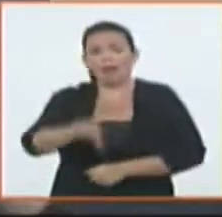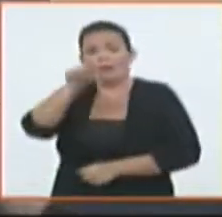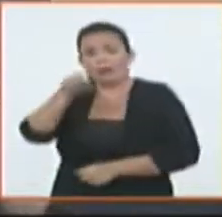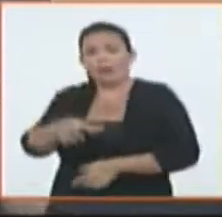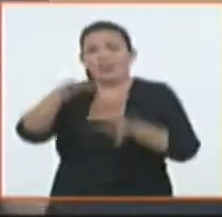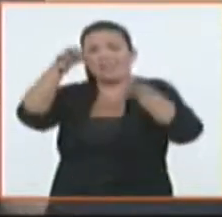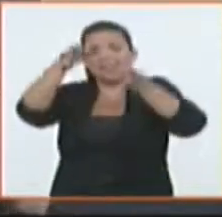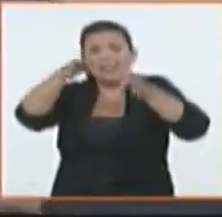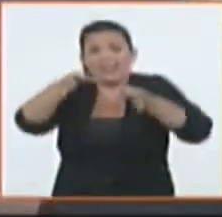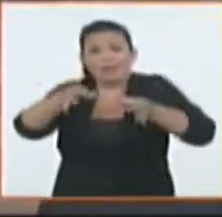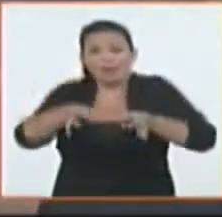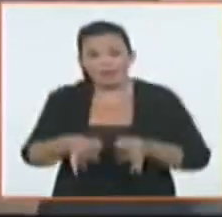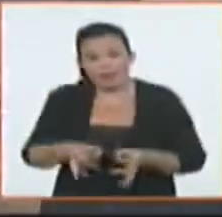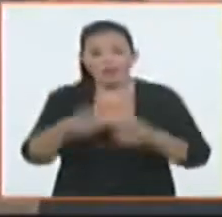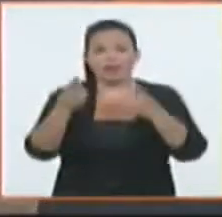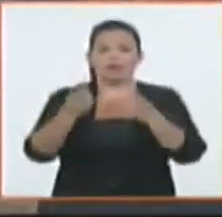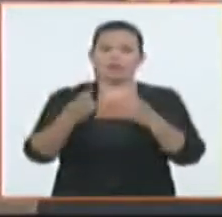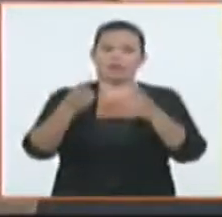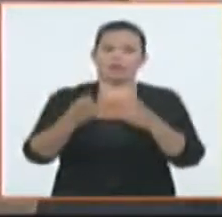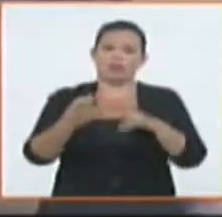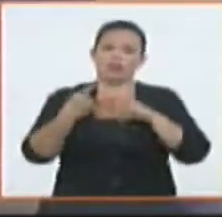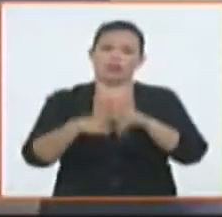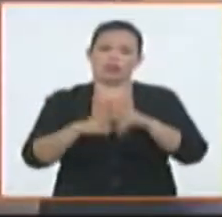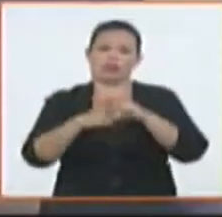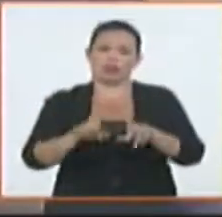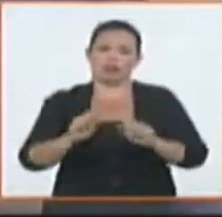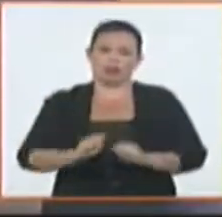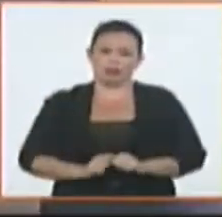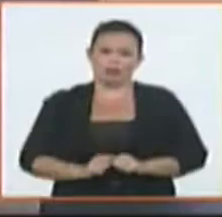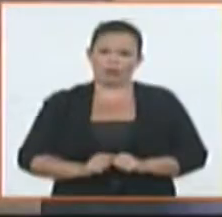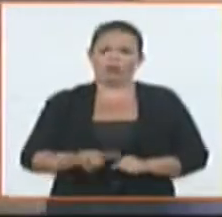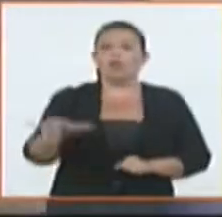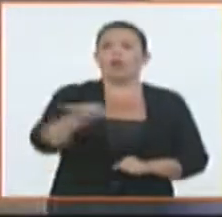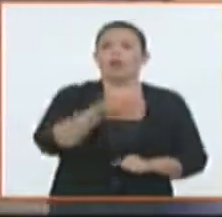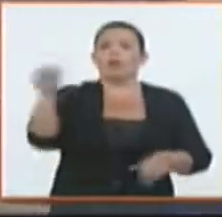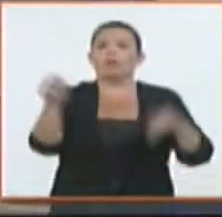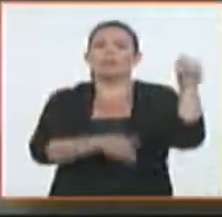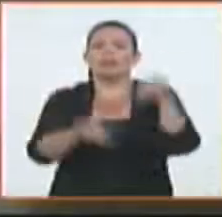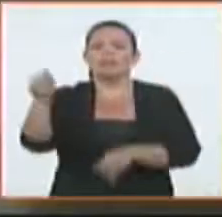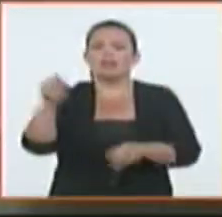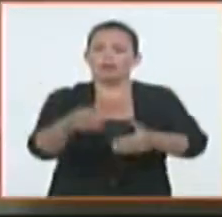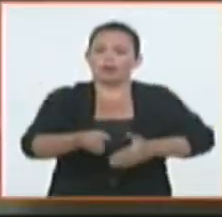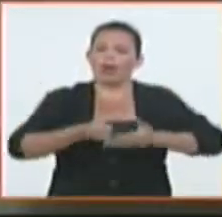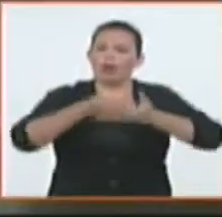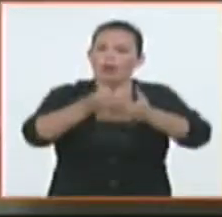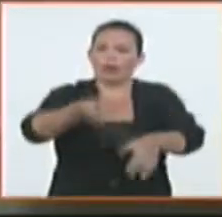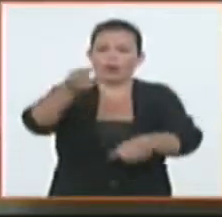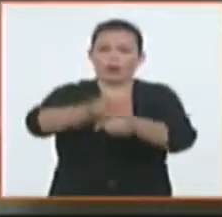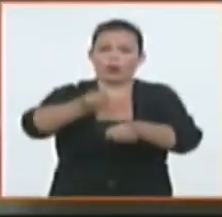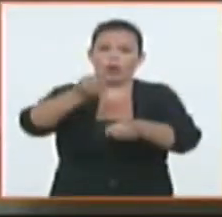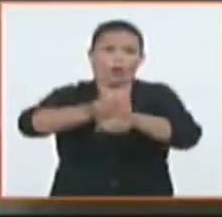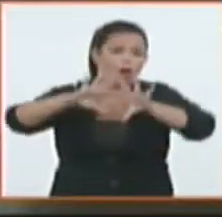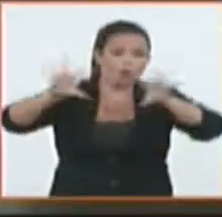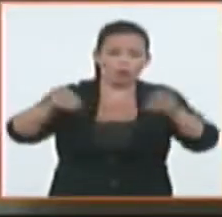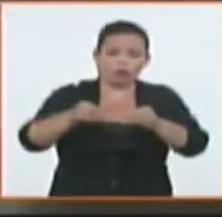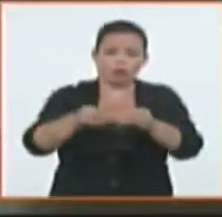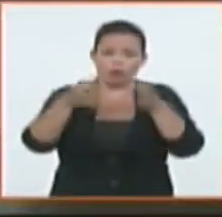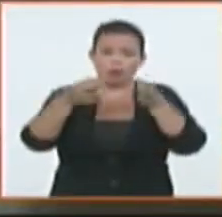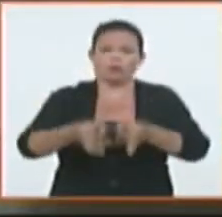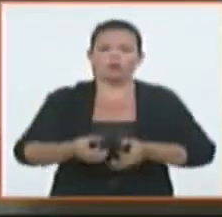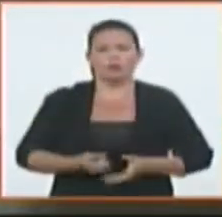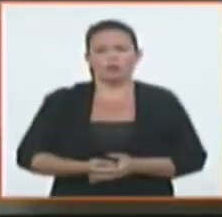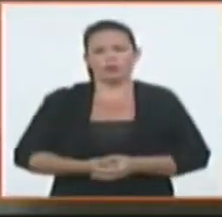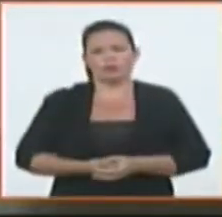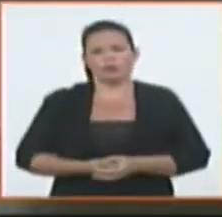por qué son protagonistas de la gestión? Porque ellos también desarrollan ese proceso de gestión y de transformación. Y un último elemento